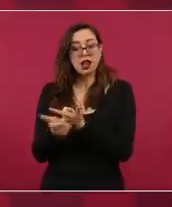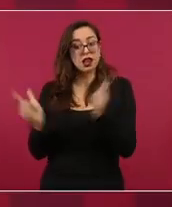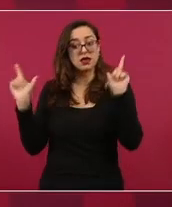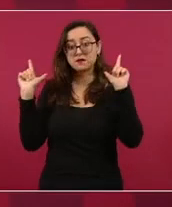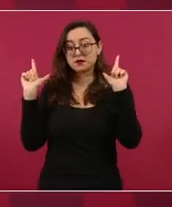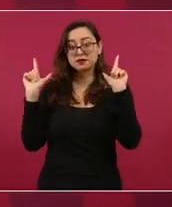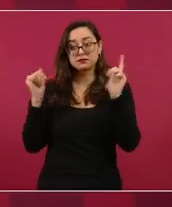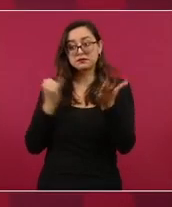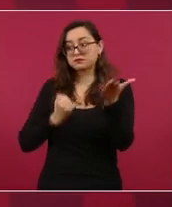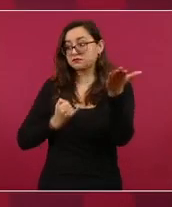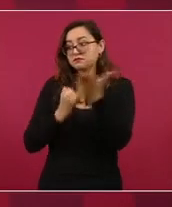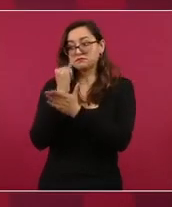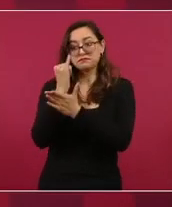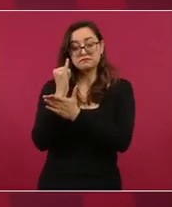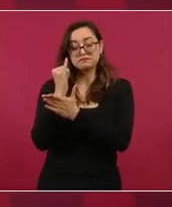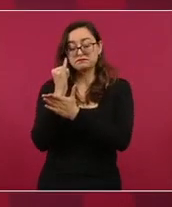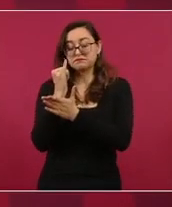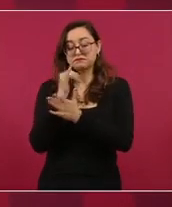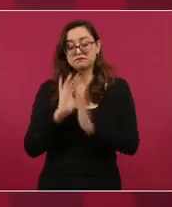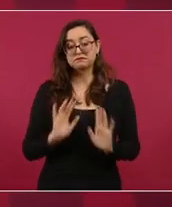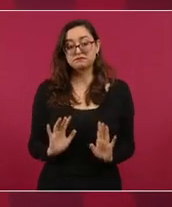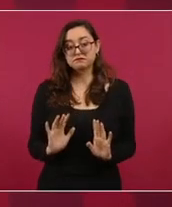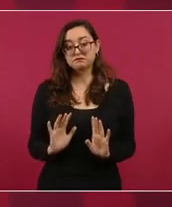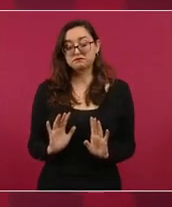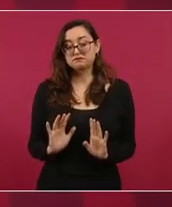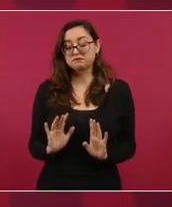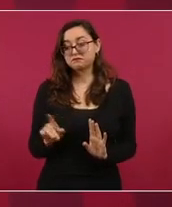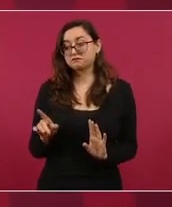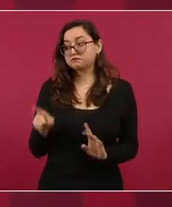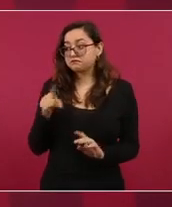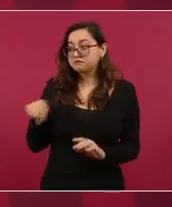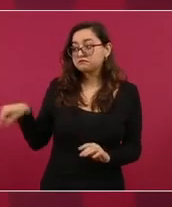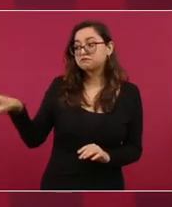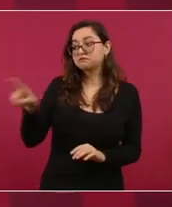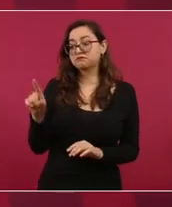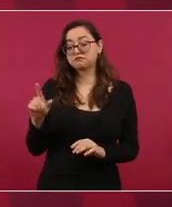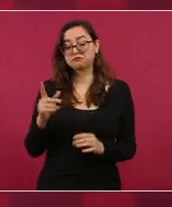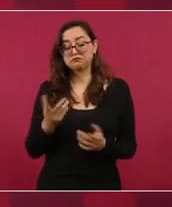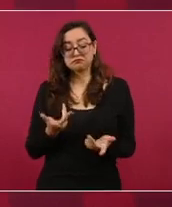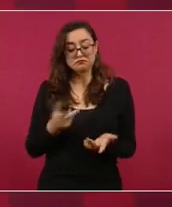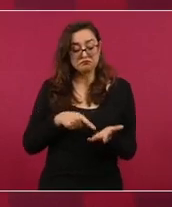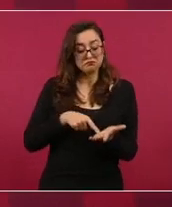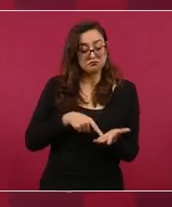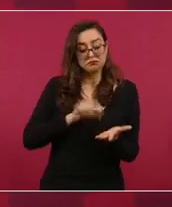ellos son los que van a decidir libremente.